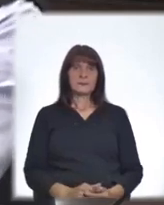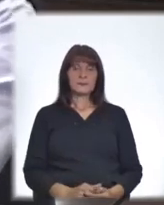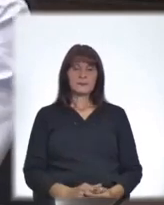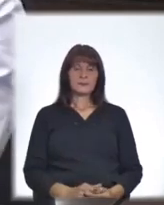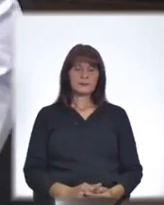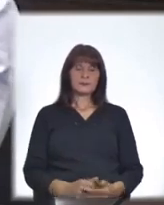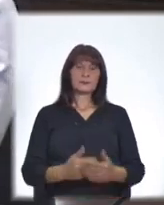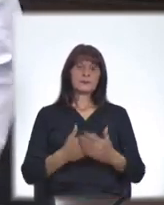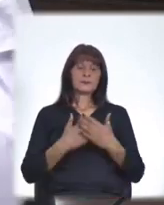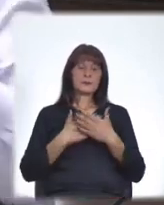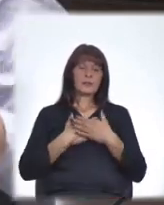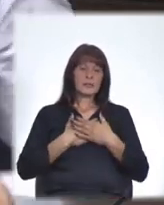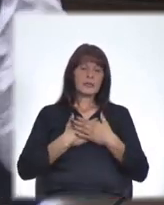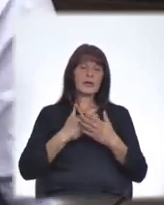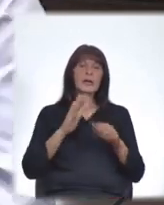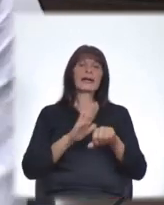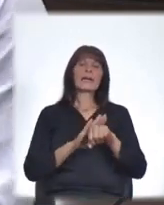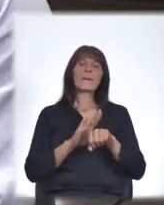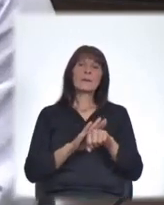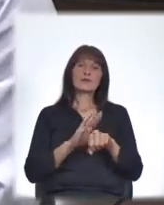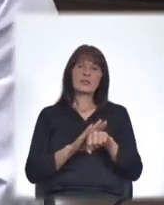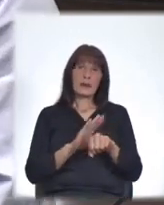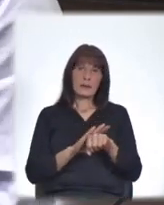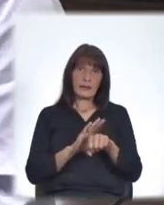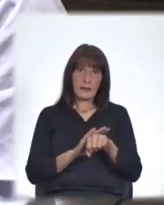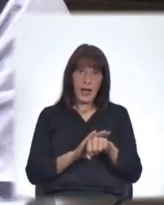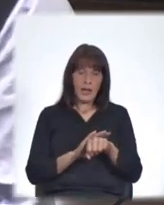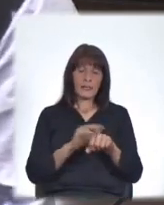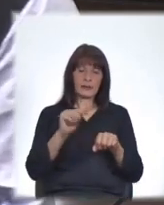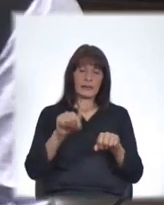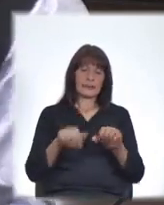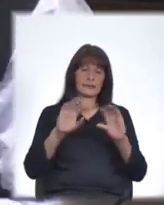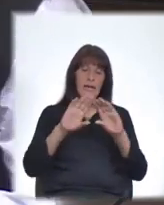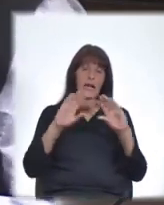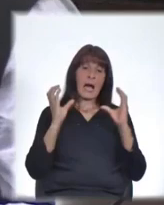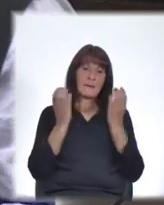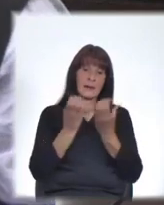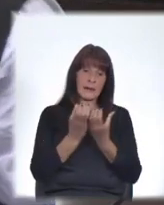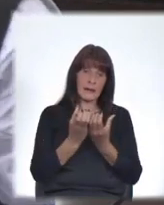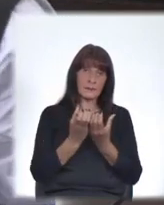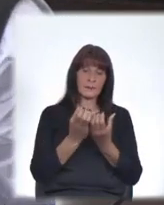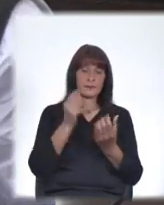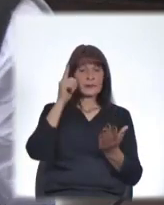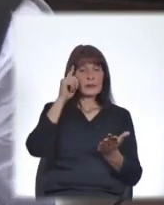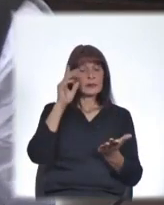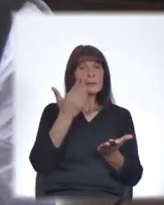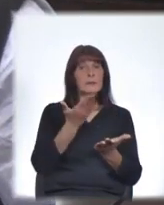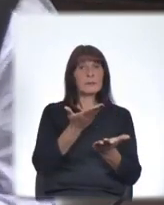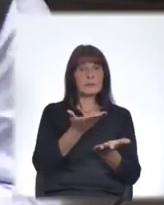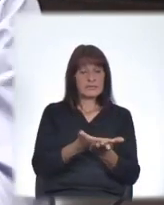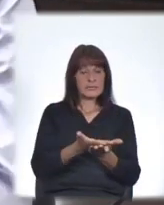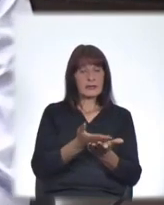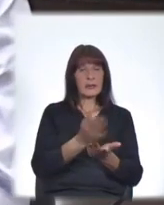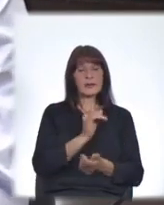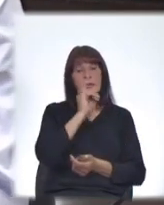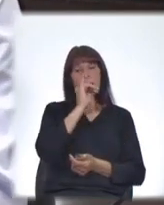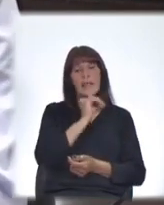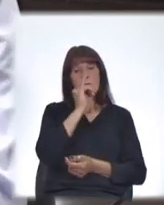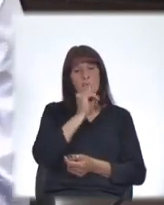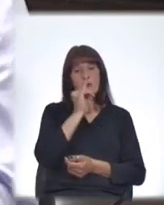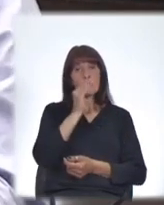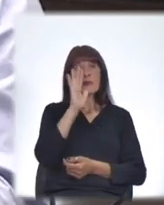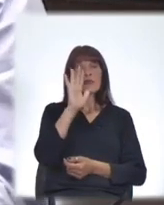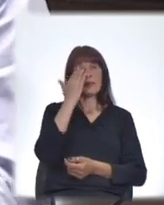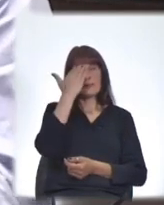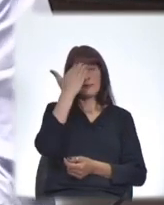corresponde y tenemos la responsabilidad de, en esta Cámara, presentar el informe de la bancada del Frente